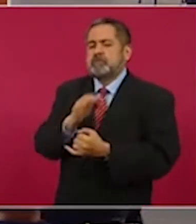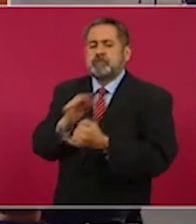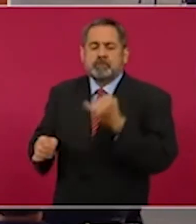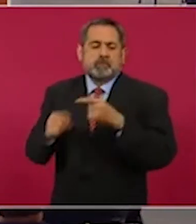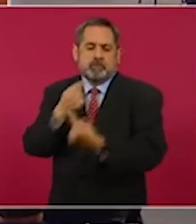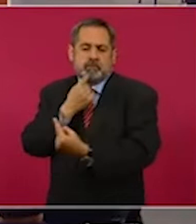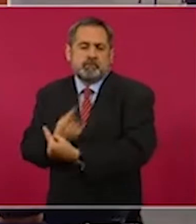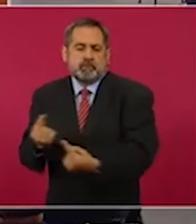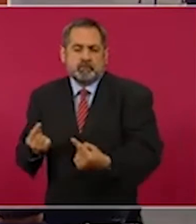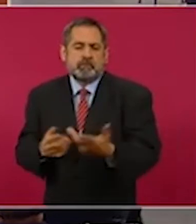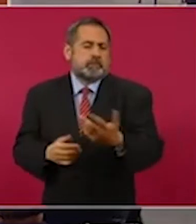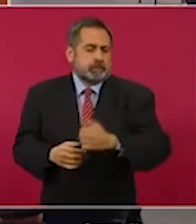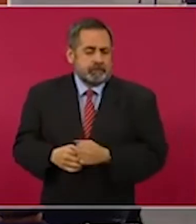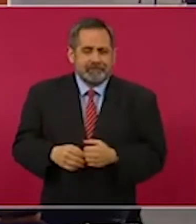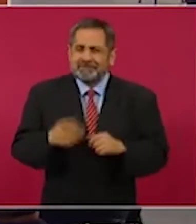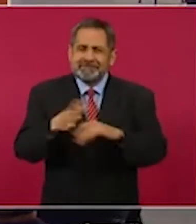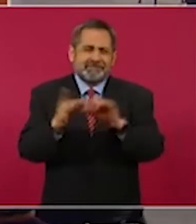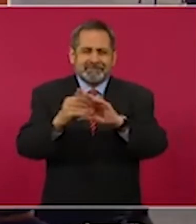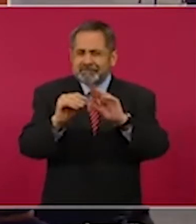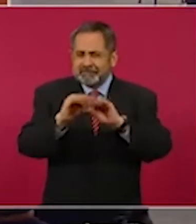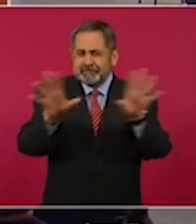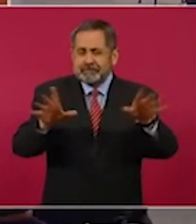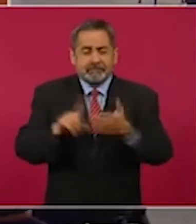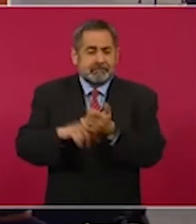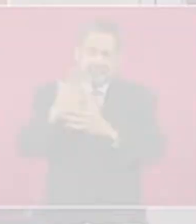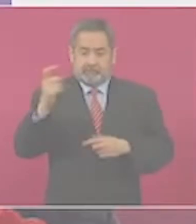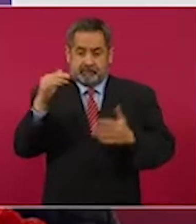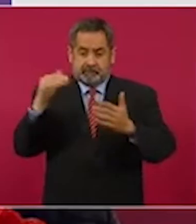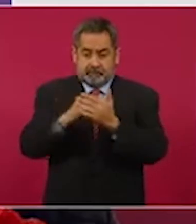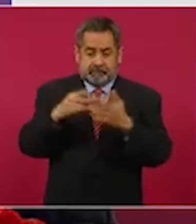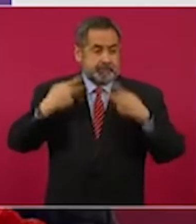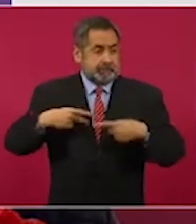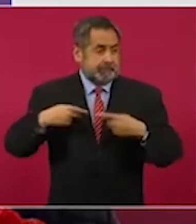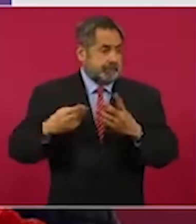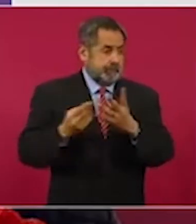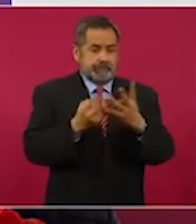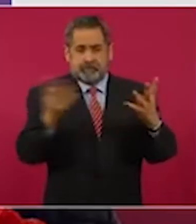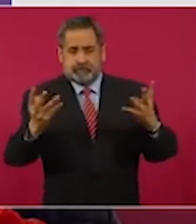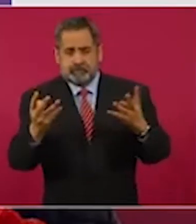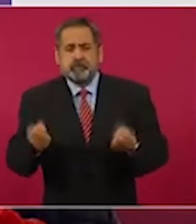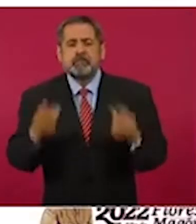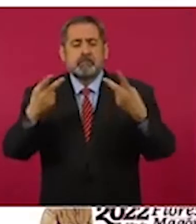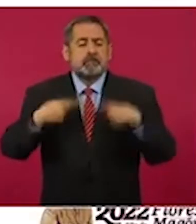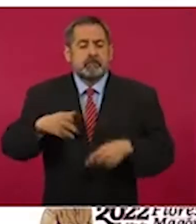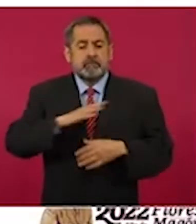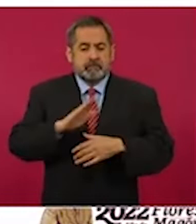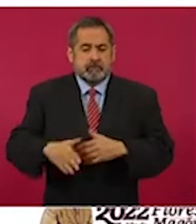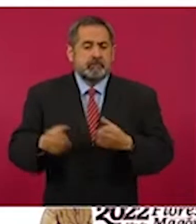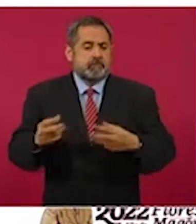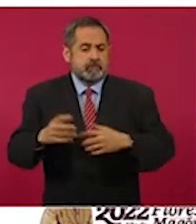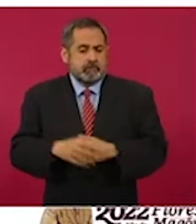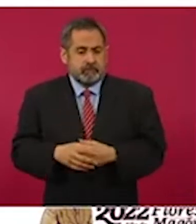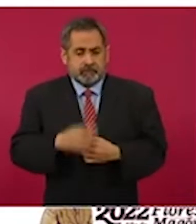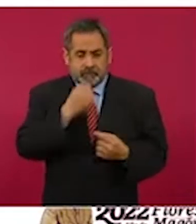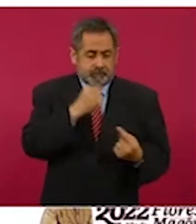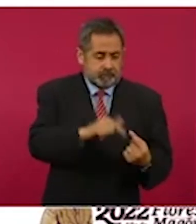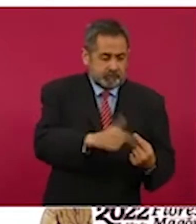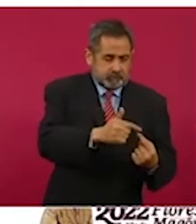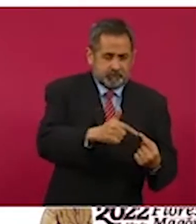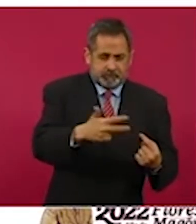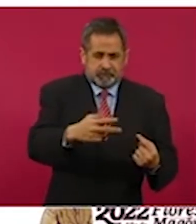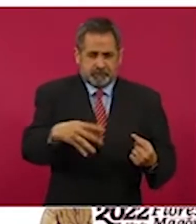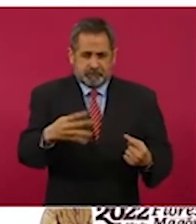inconfundible la recomendación de la oms en este sentido en personas niñas niños adolescentes de 12 13 y 14